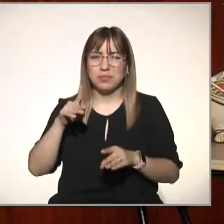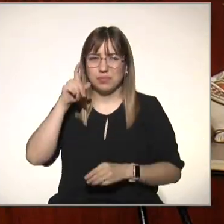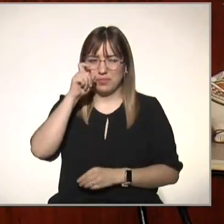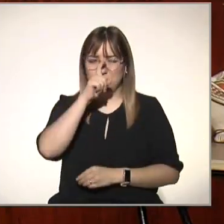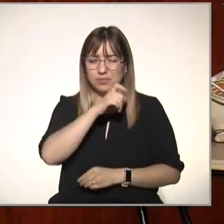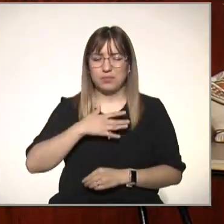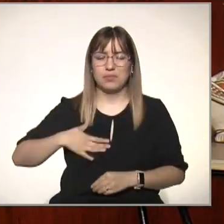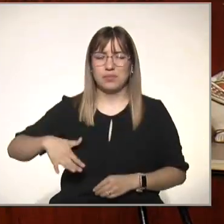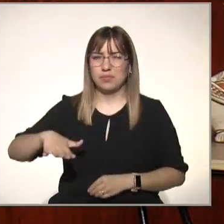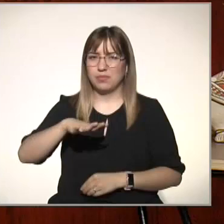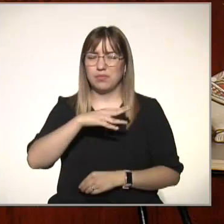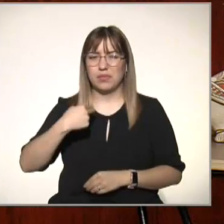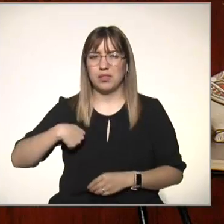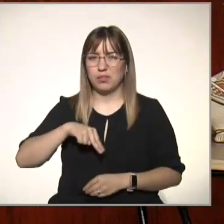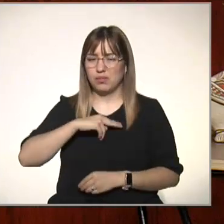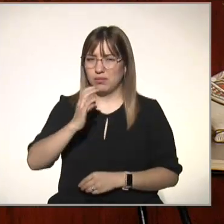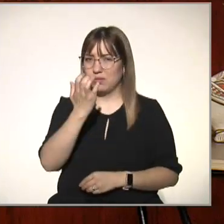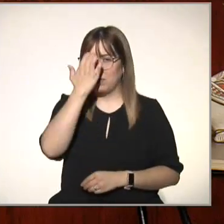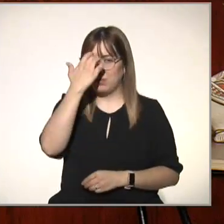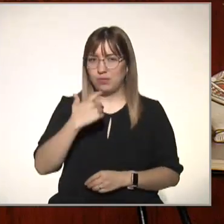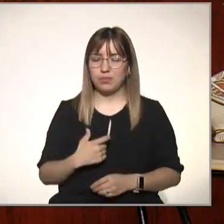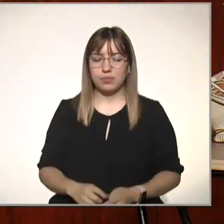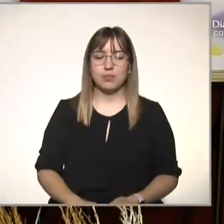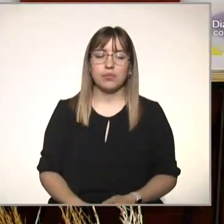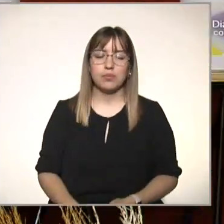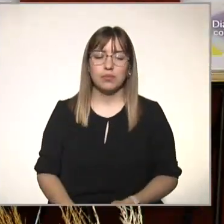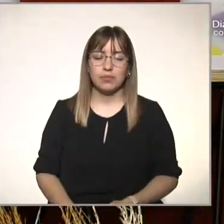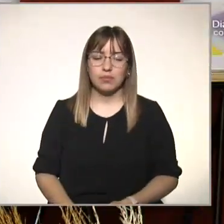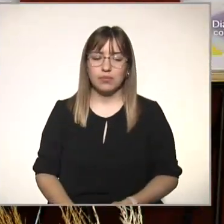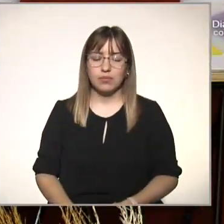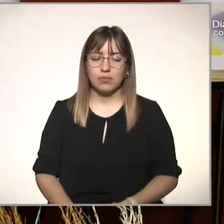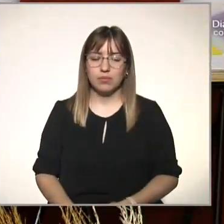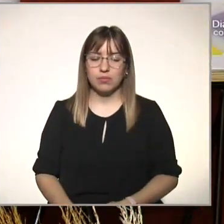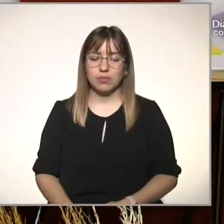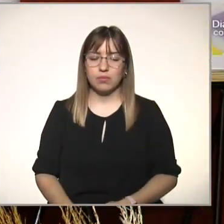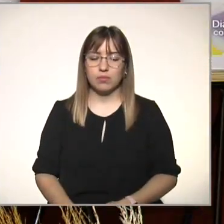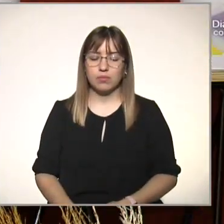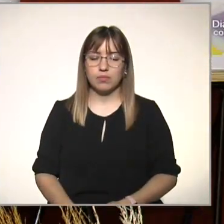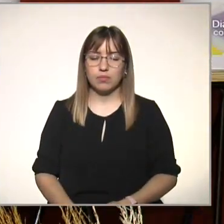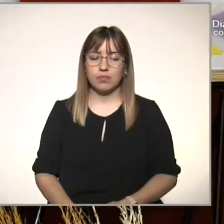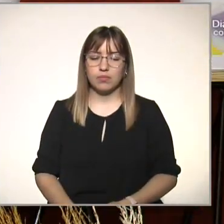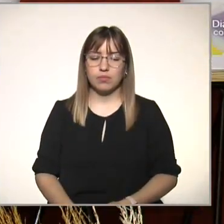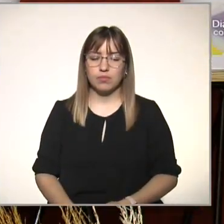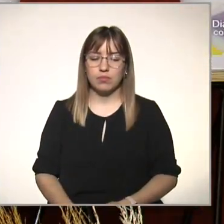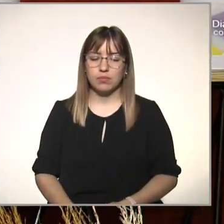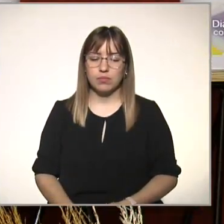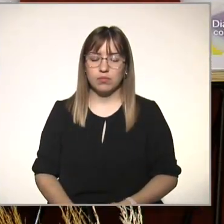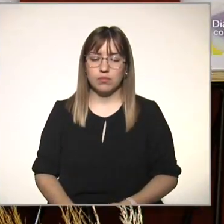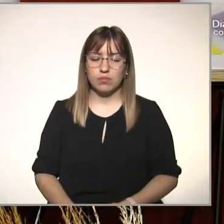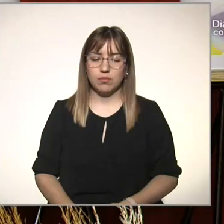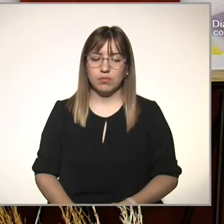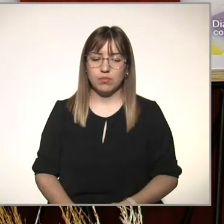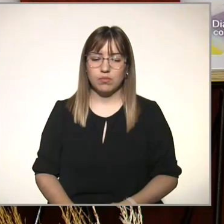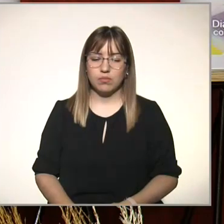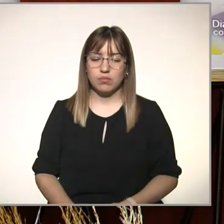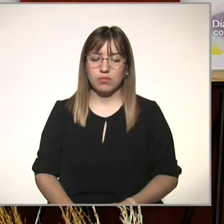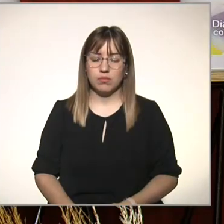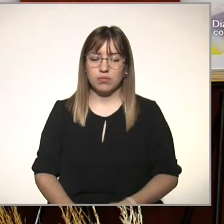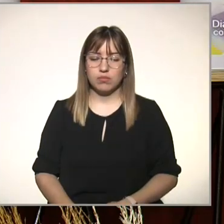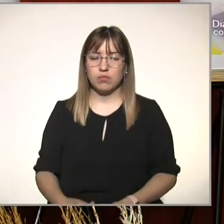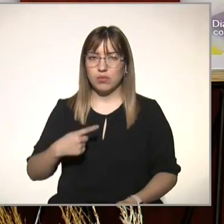nuestro autoconocimiento? ¿Cómo ves el testimonio de esta chica? Yo creo que ahí, por ejemplo, no hay un conflicto